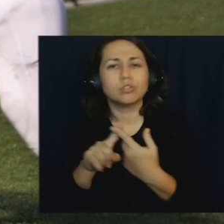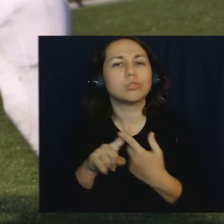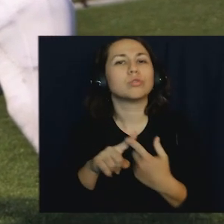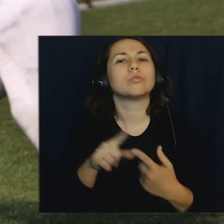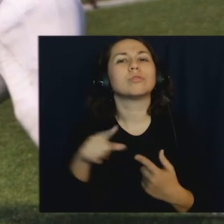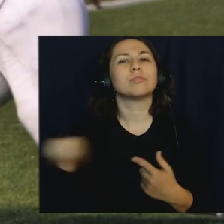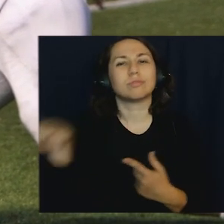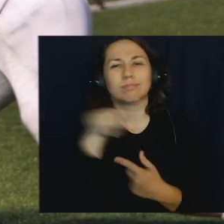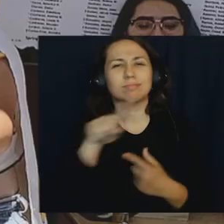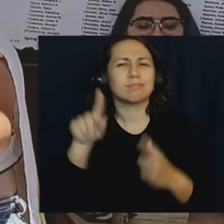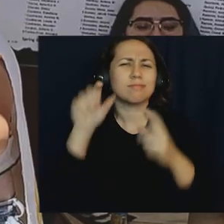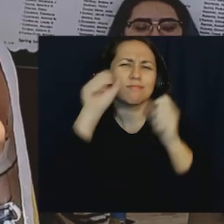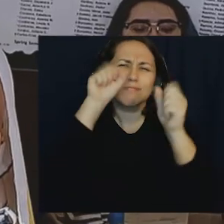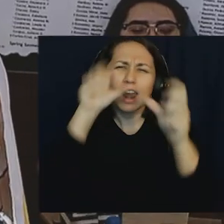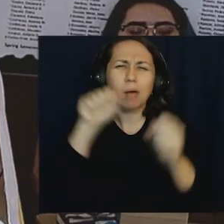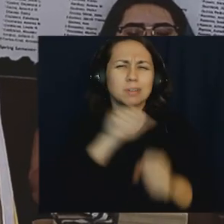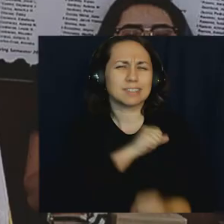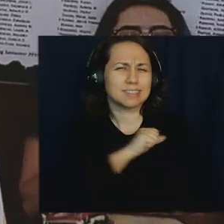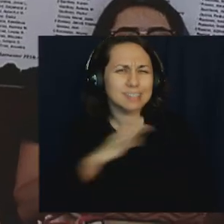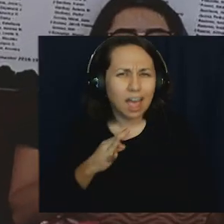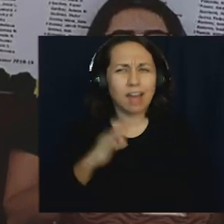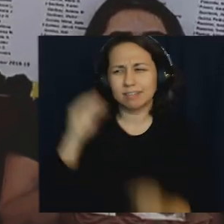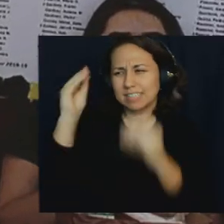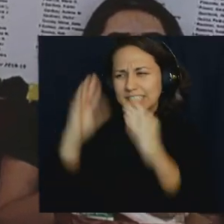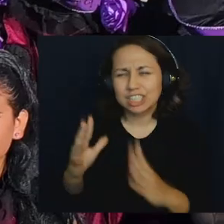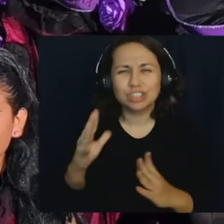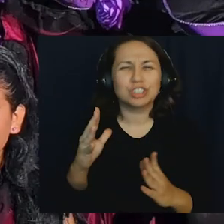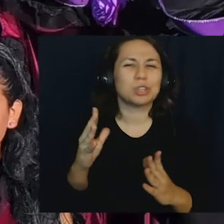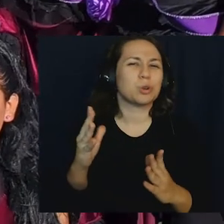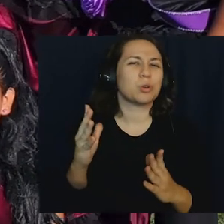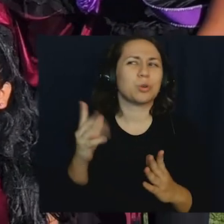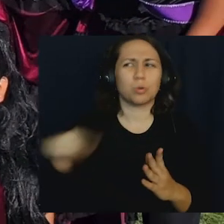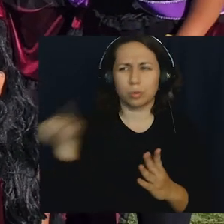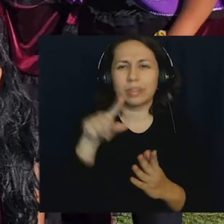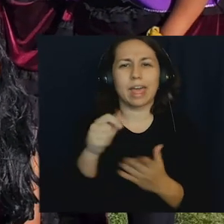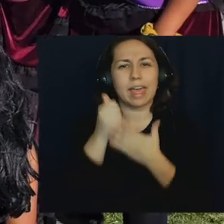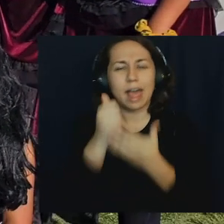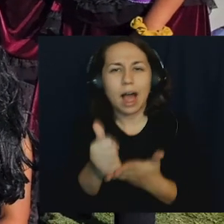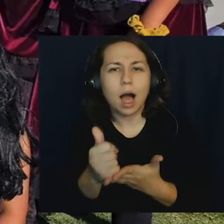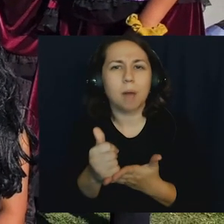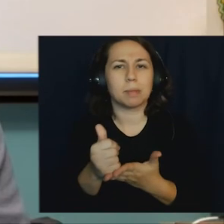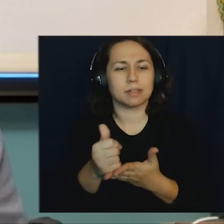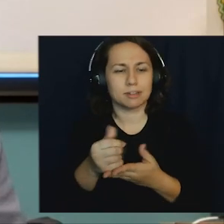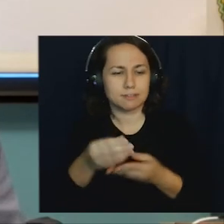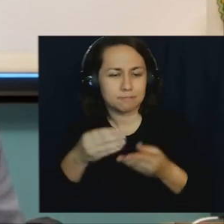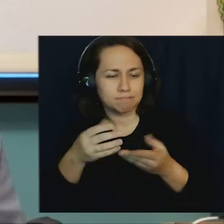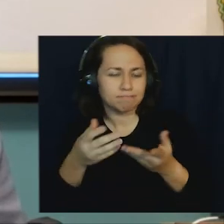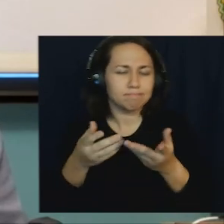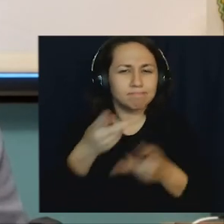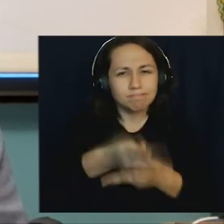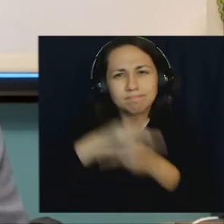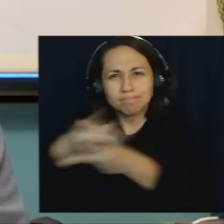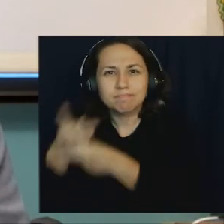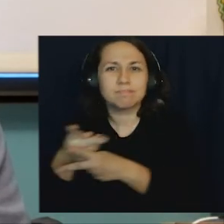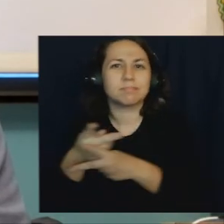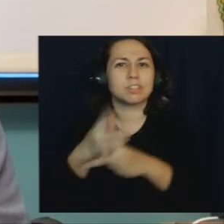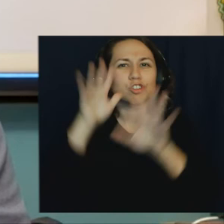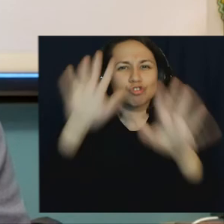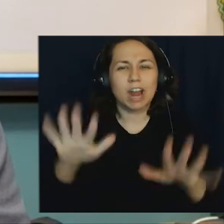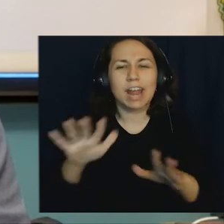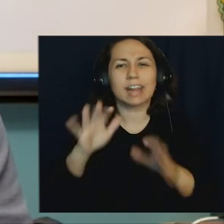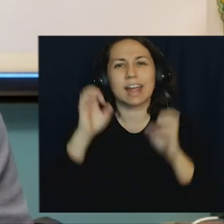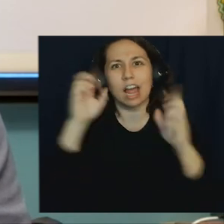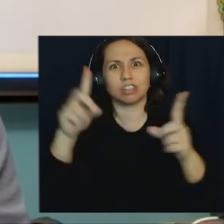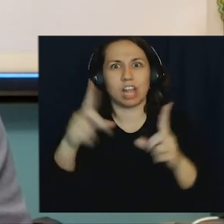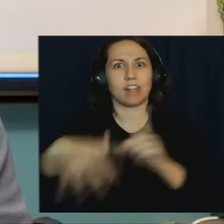que es seguro y un lugar donde todos los alumnos le llaman este lugar su hogar. Deseamos a todos